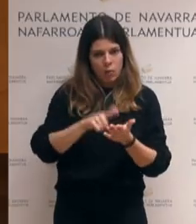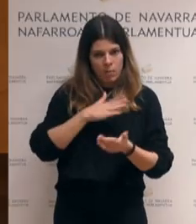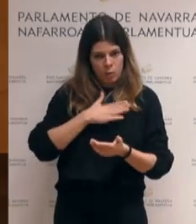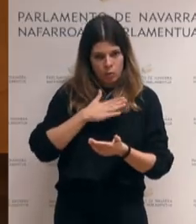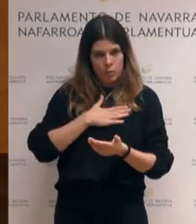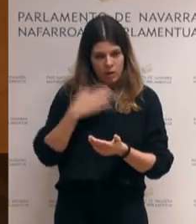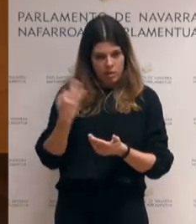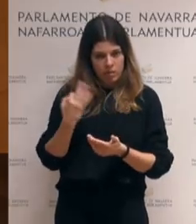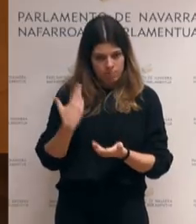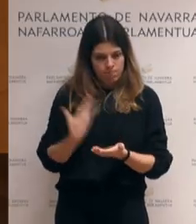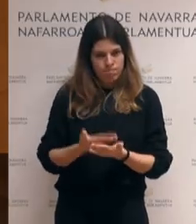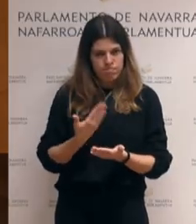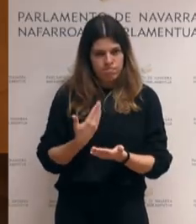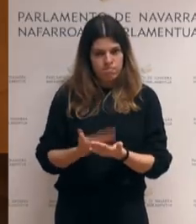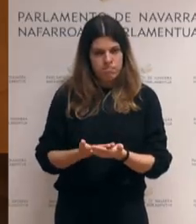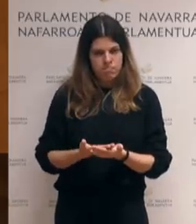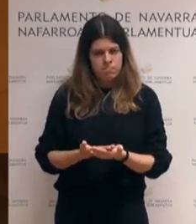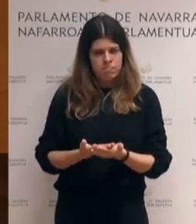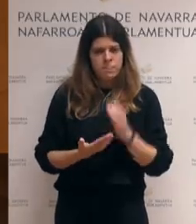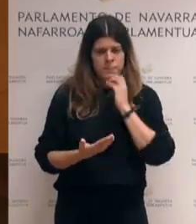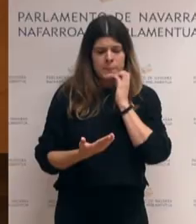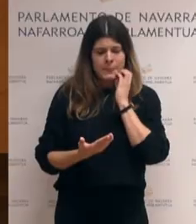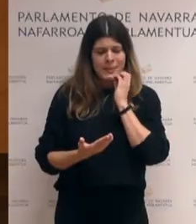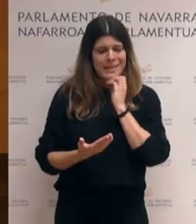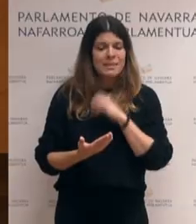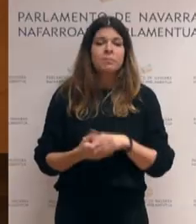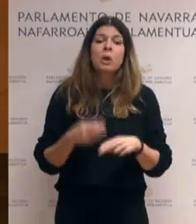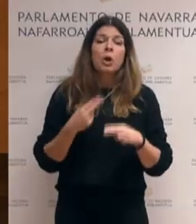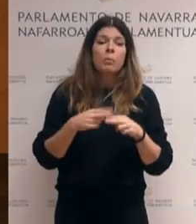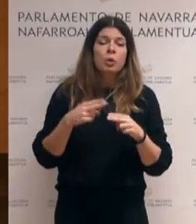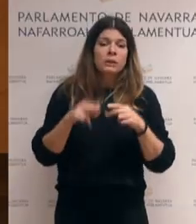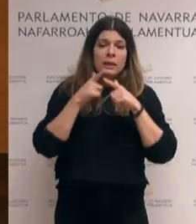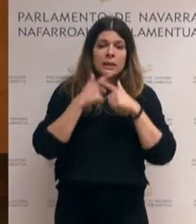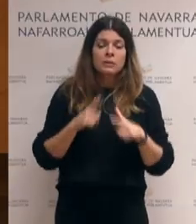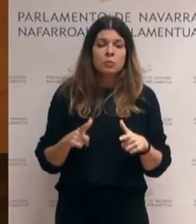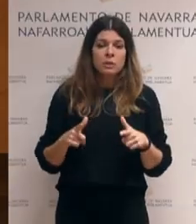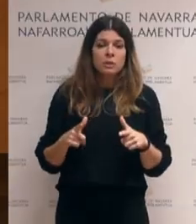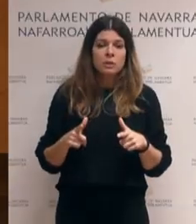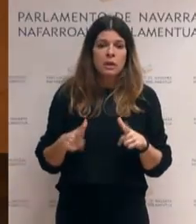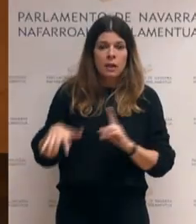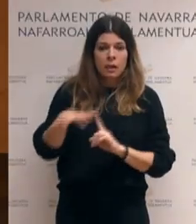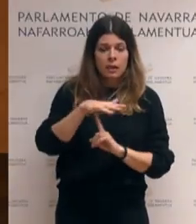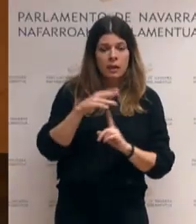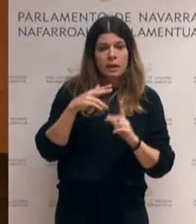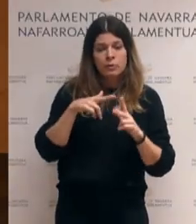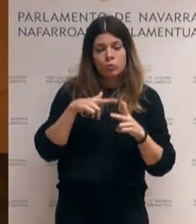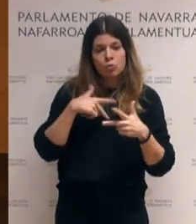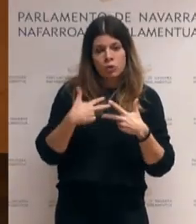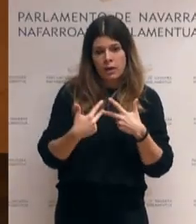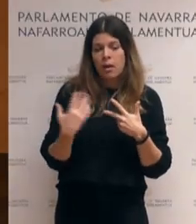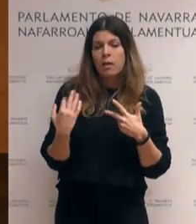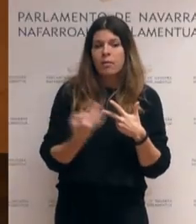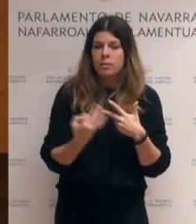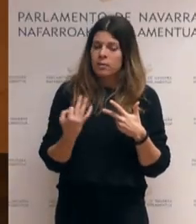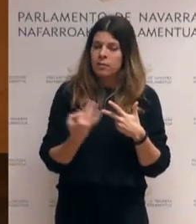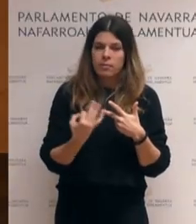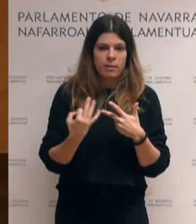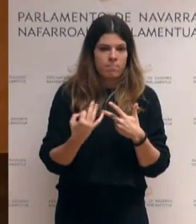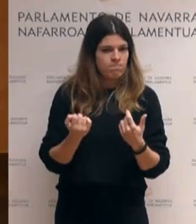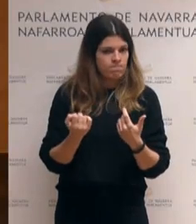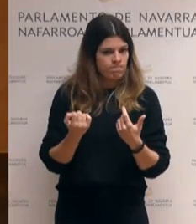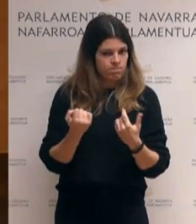euskararen aldeko hikun politiko zendera premien dugu nafarroako gobern gure